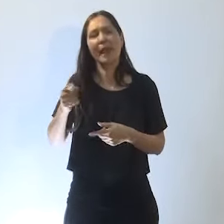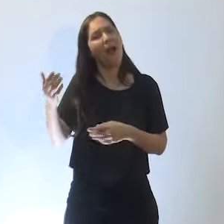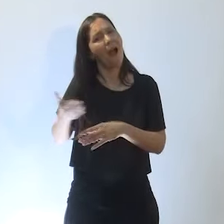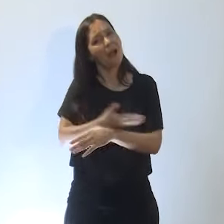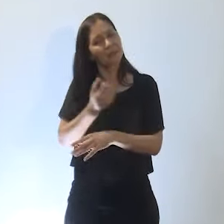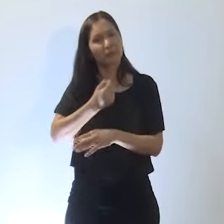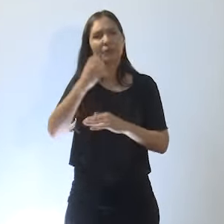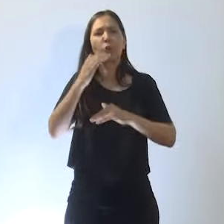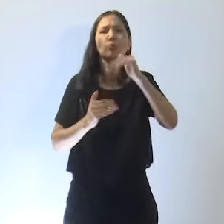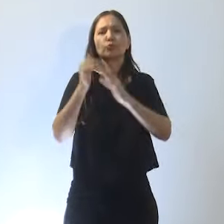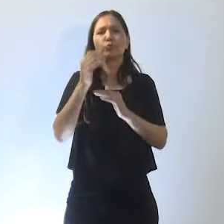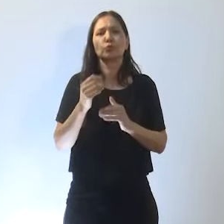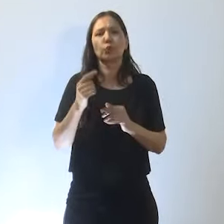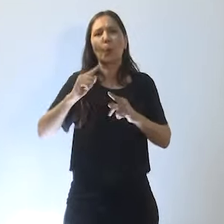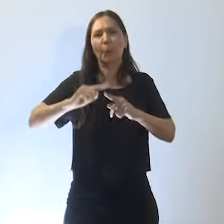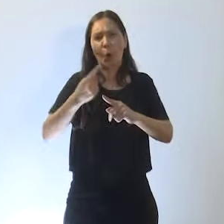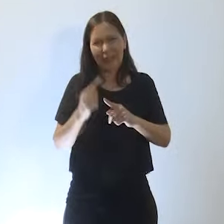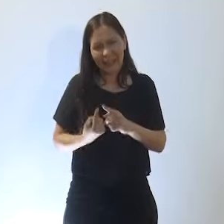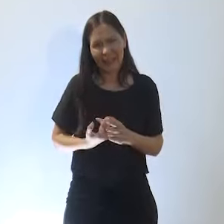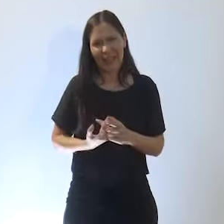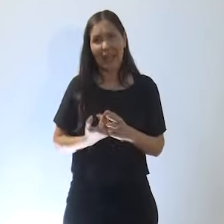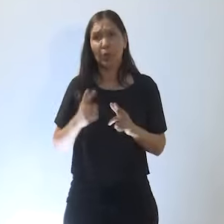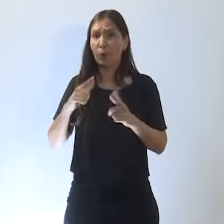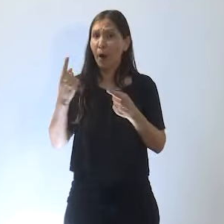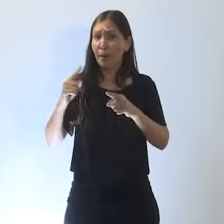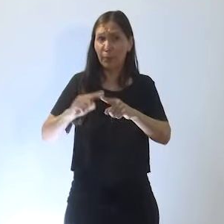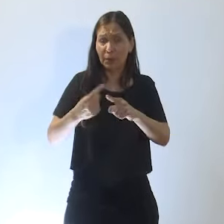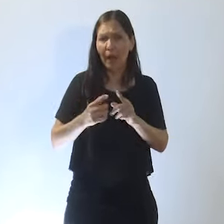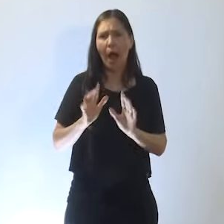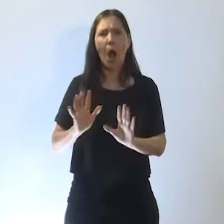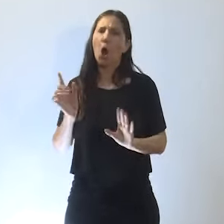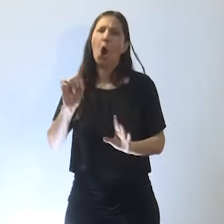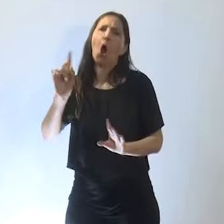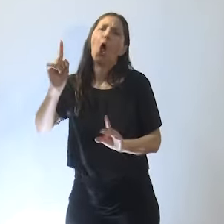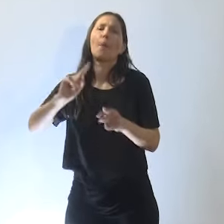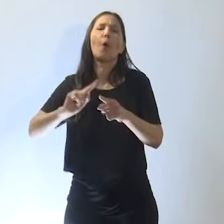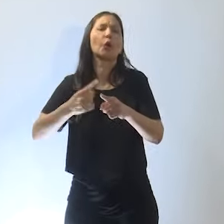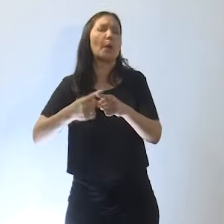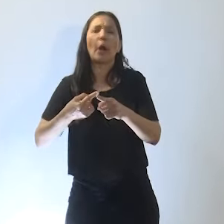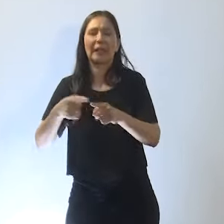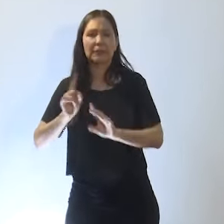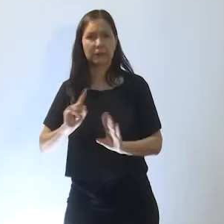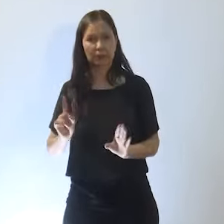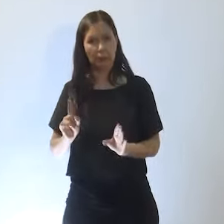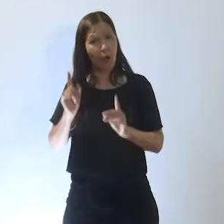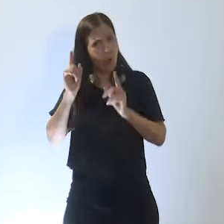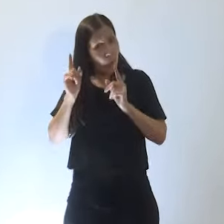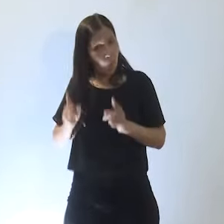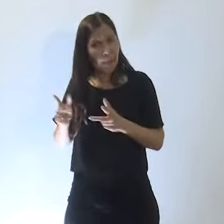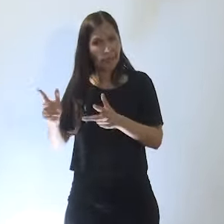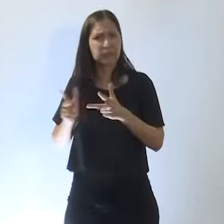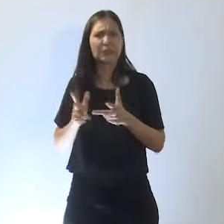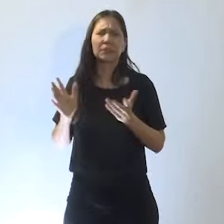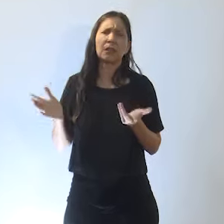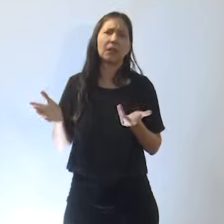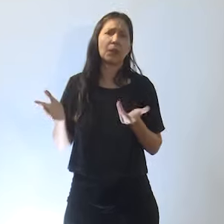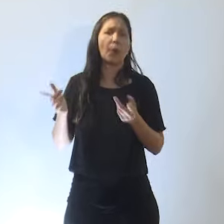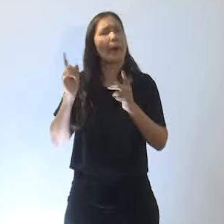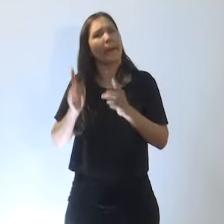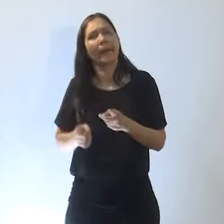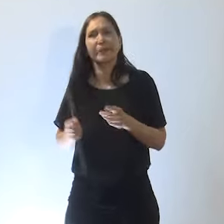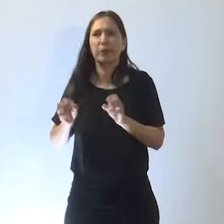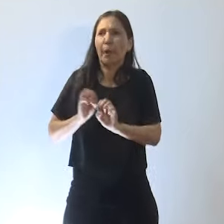politización nos corren con que Ah no no politicos igual nos van a correr Igual igual van a decir que esas políticas son nefastas igual van a decir que son demagógicas